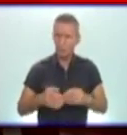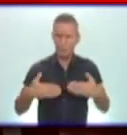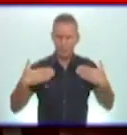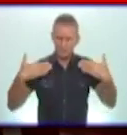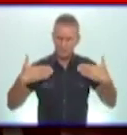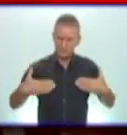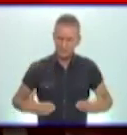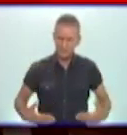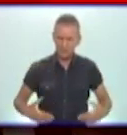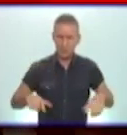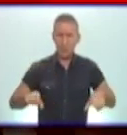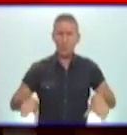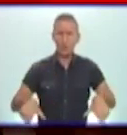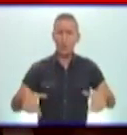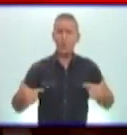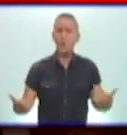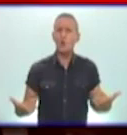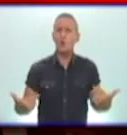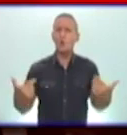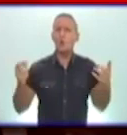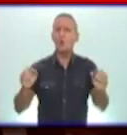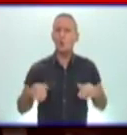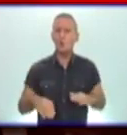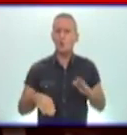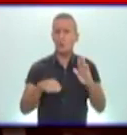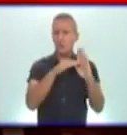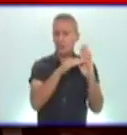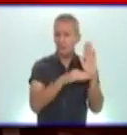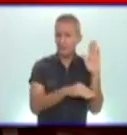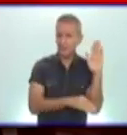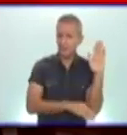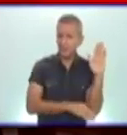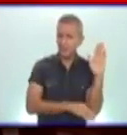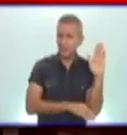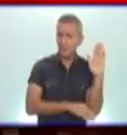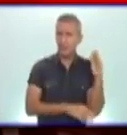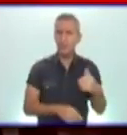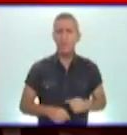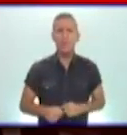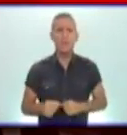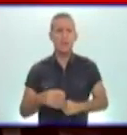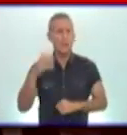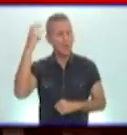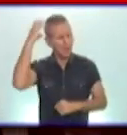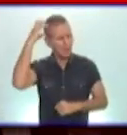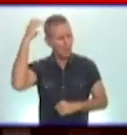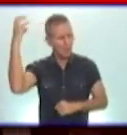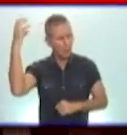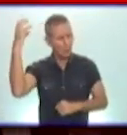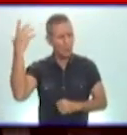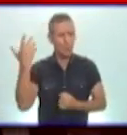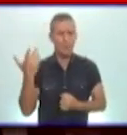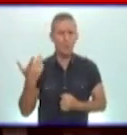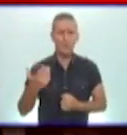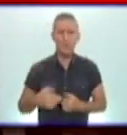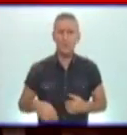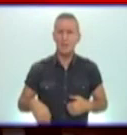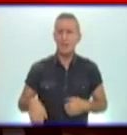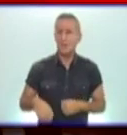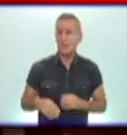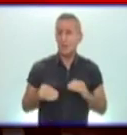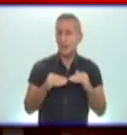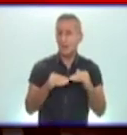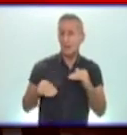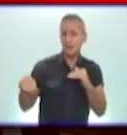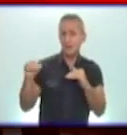en el cumplimiento de todas las medidas higiénico-sanitarias a las que nos ha llamado nuestro gobierno y nuestro Ministerio de Salud